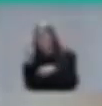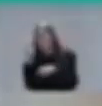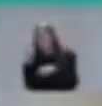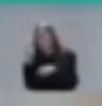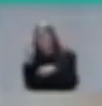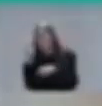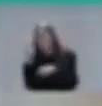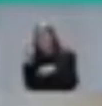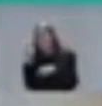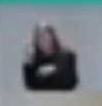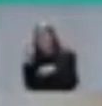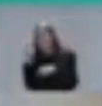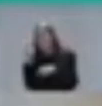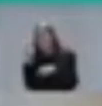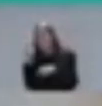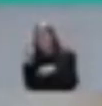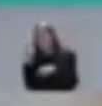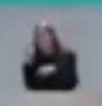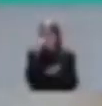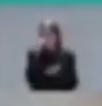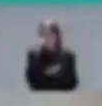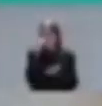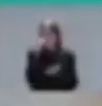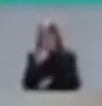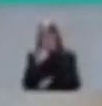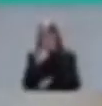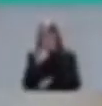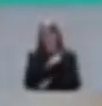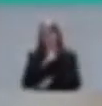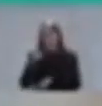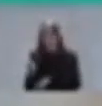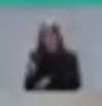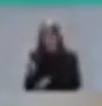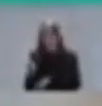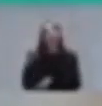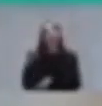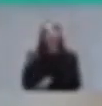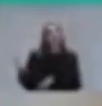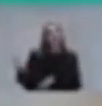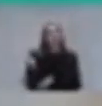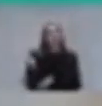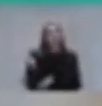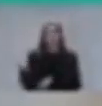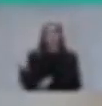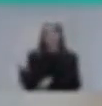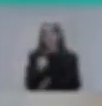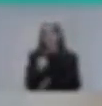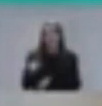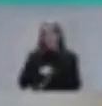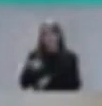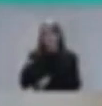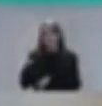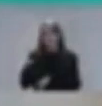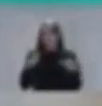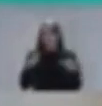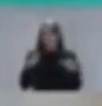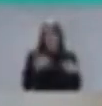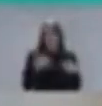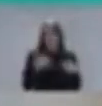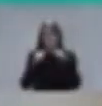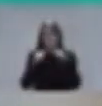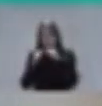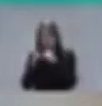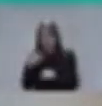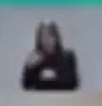mediante el procedimiento de recurso de revisión, es necesario que los sujetos obligados que cuentan con la información ahí